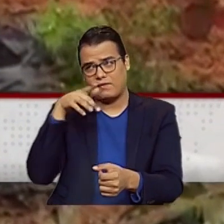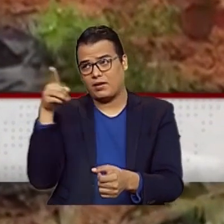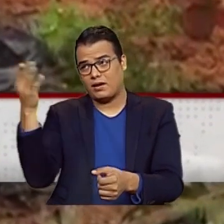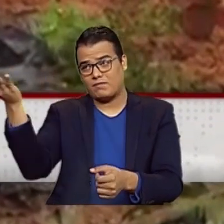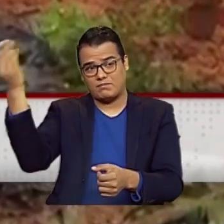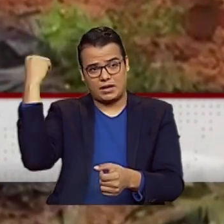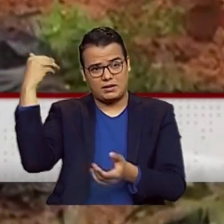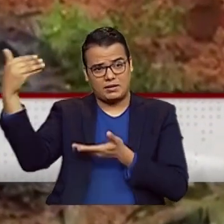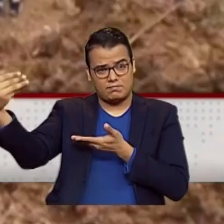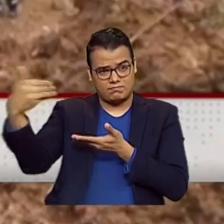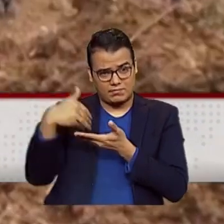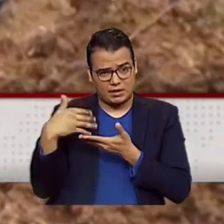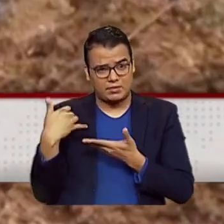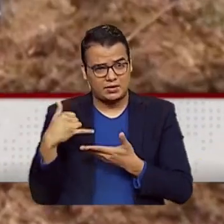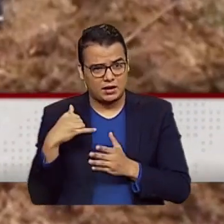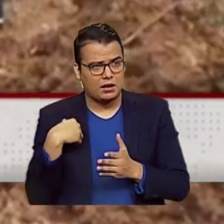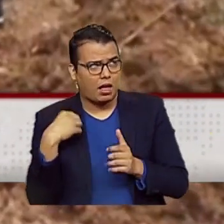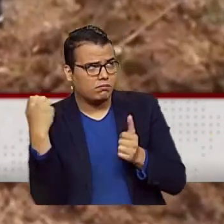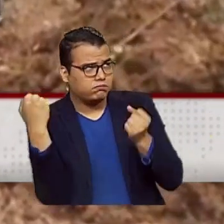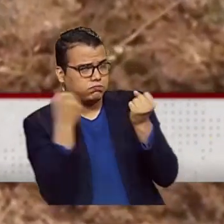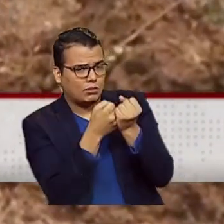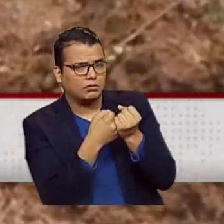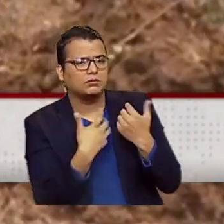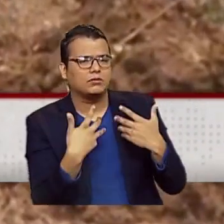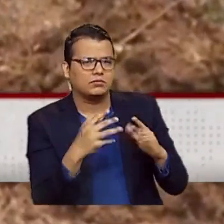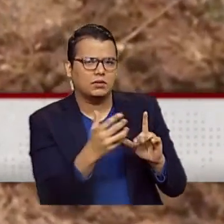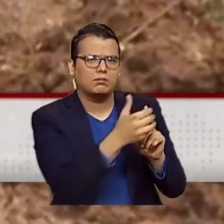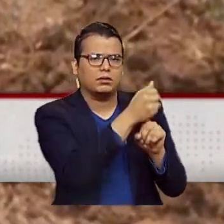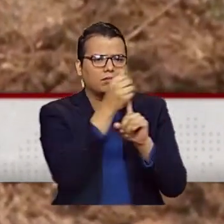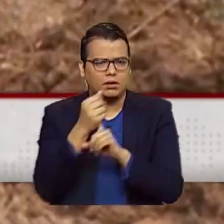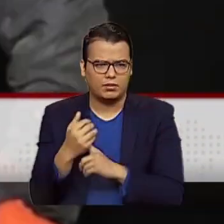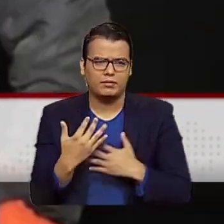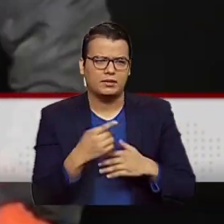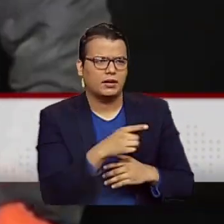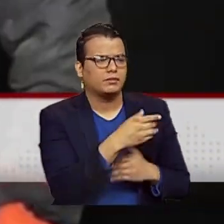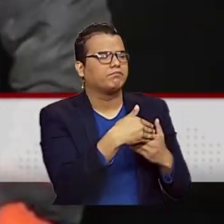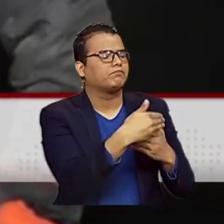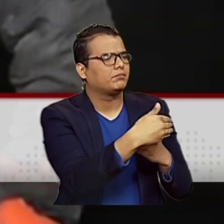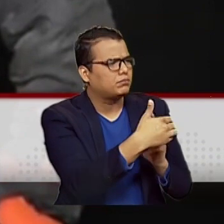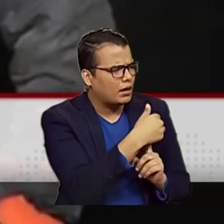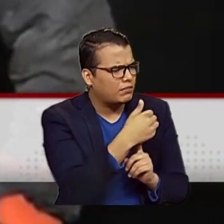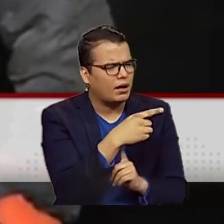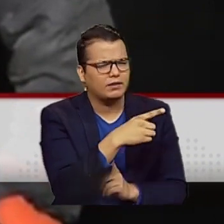ayudamos y ya cuando ya después encontramos a las demás personas muertas.